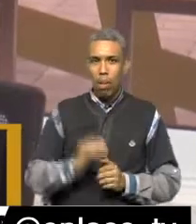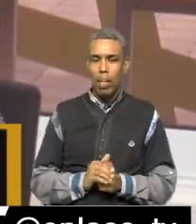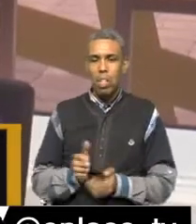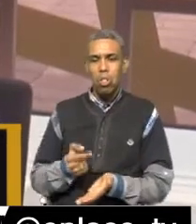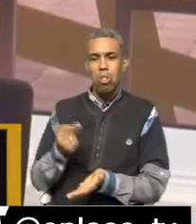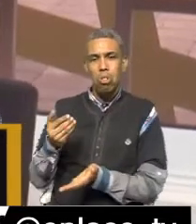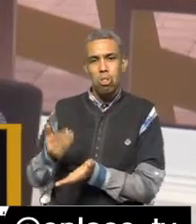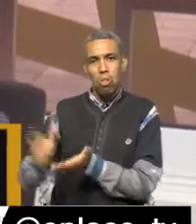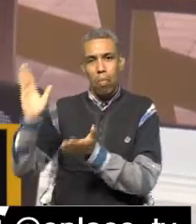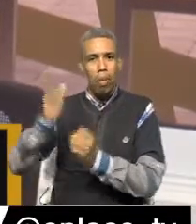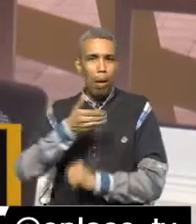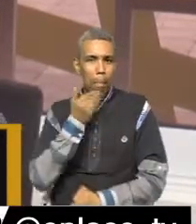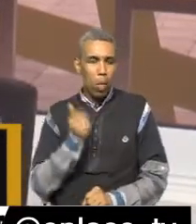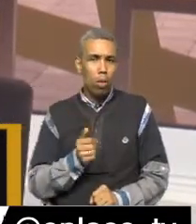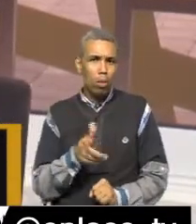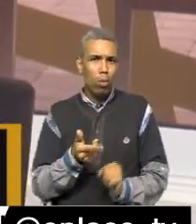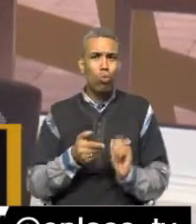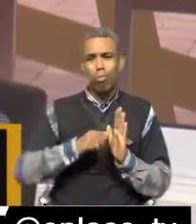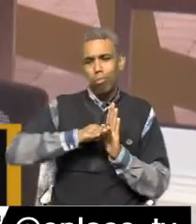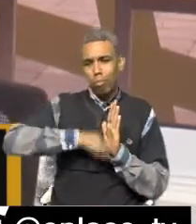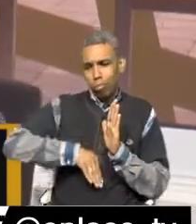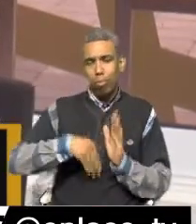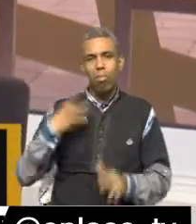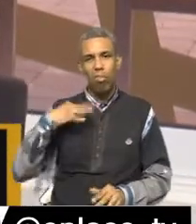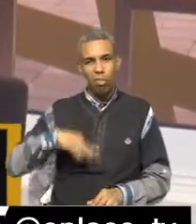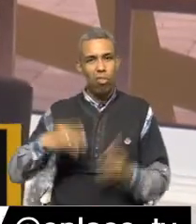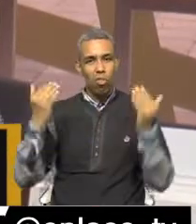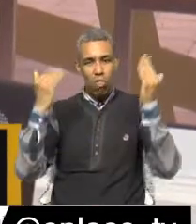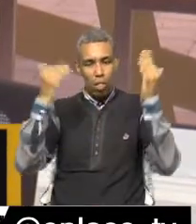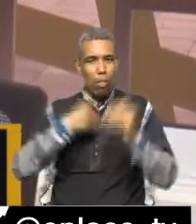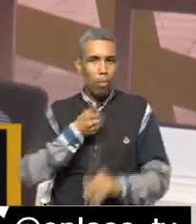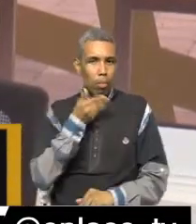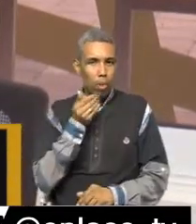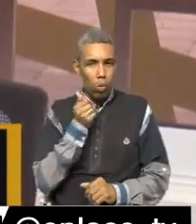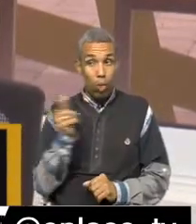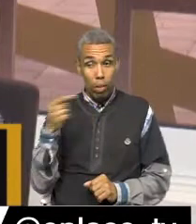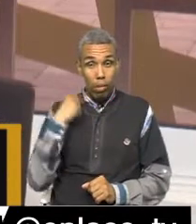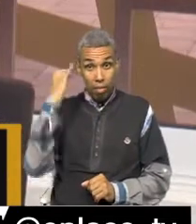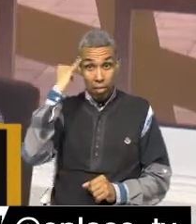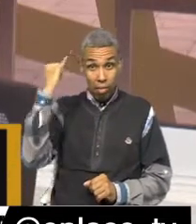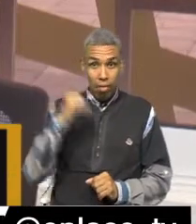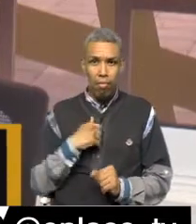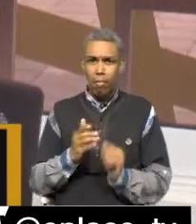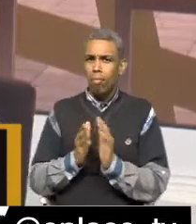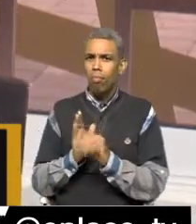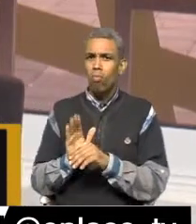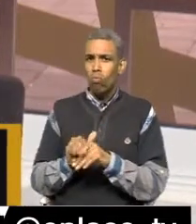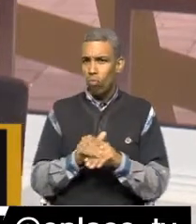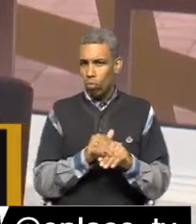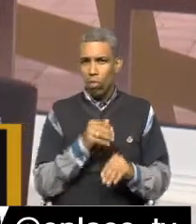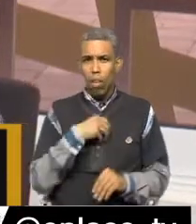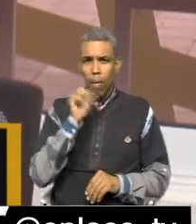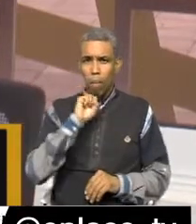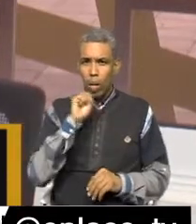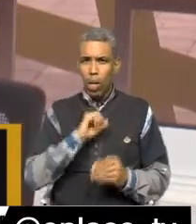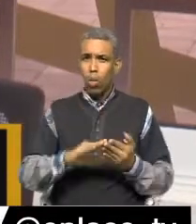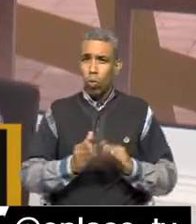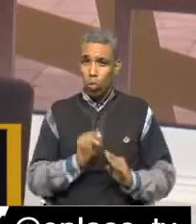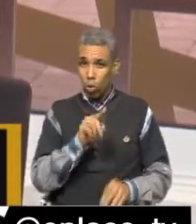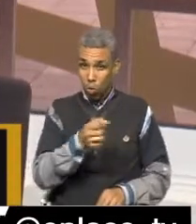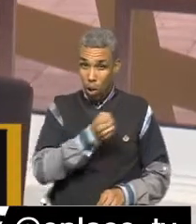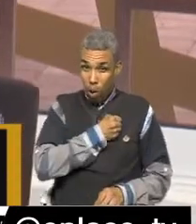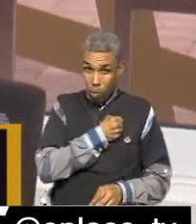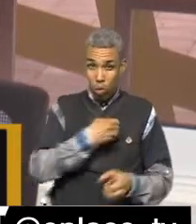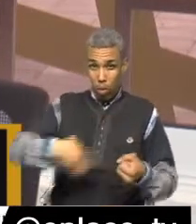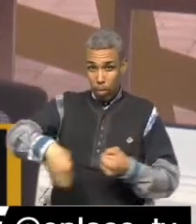de que pueda tener un mejor desarrollo y que toda la gente de Barranca Bermeja se anime